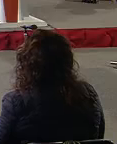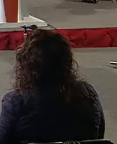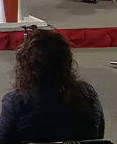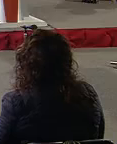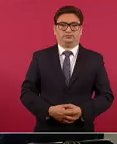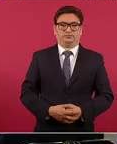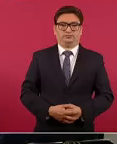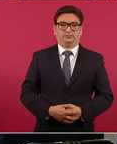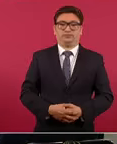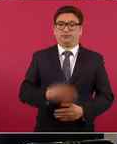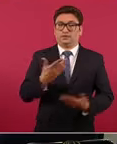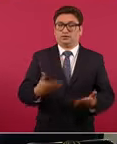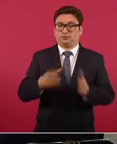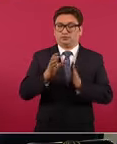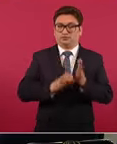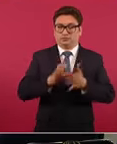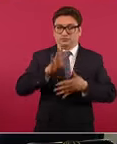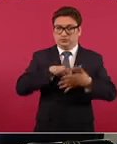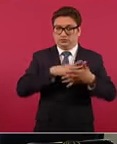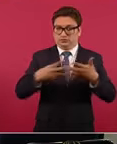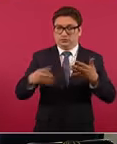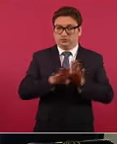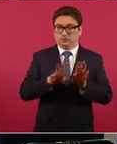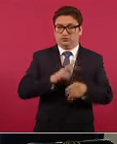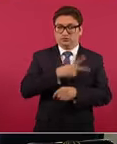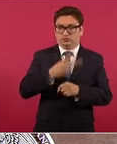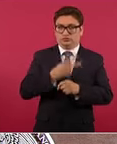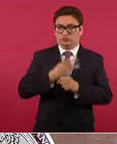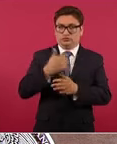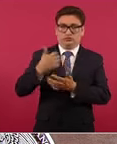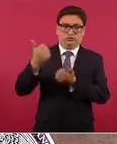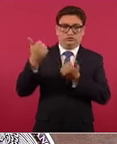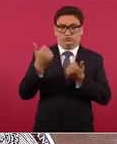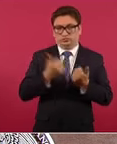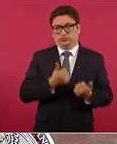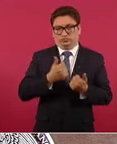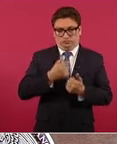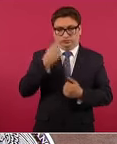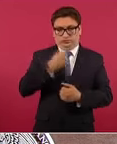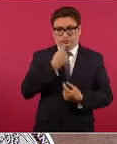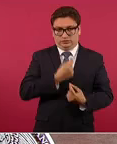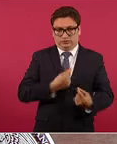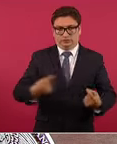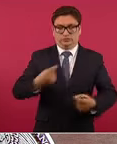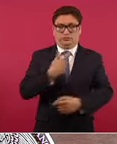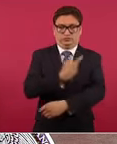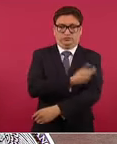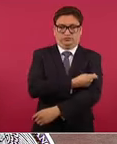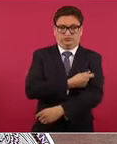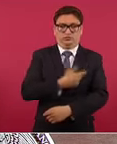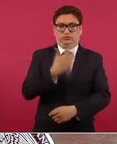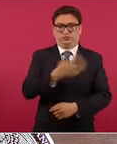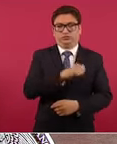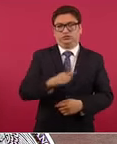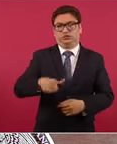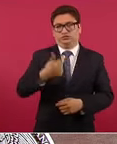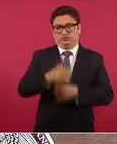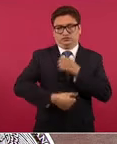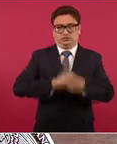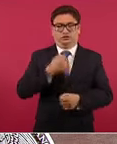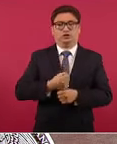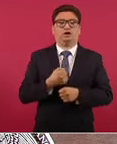calendario esta semana recibiremos el segundo embarque de dosis pediátricas dosis para niñas y niños de 5 a 11 años